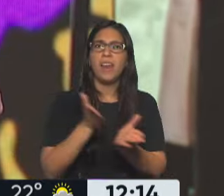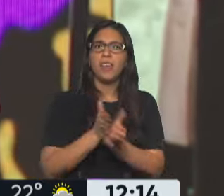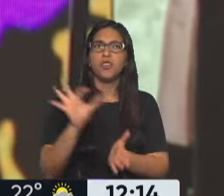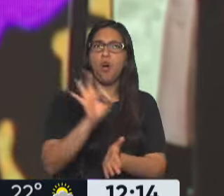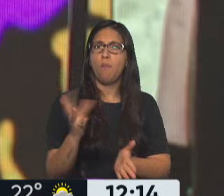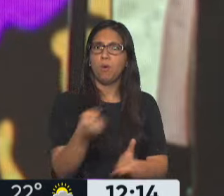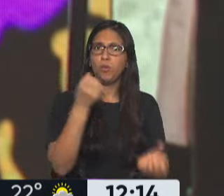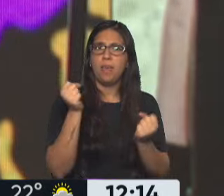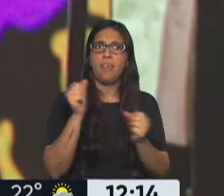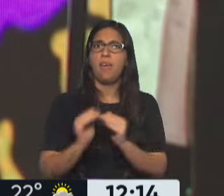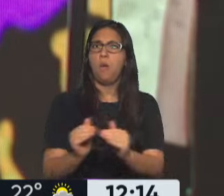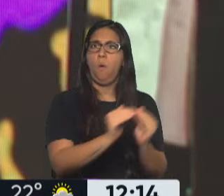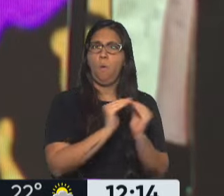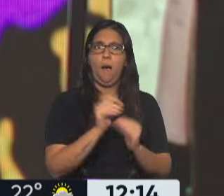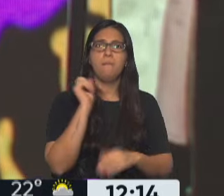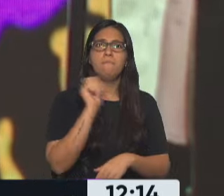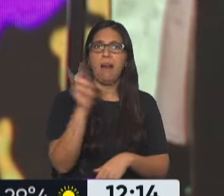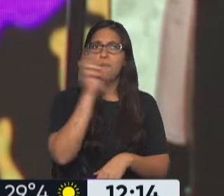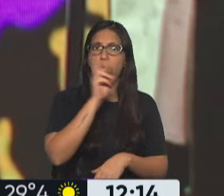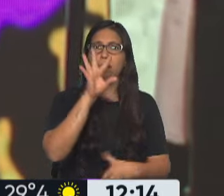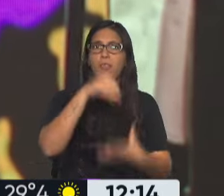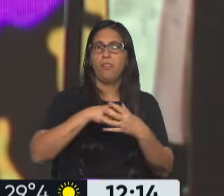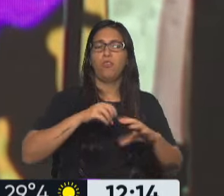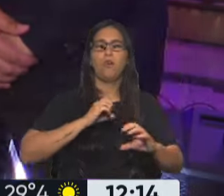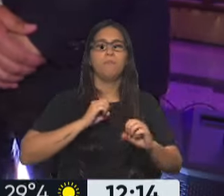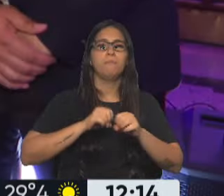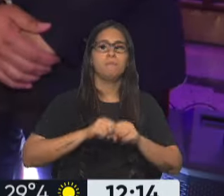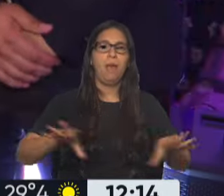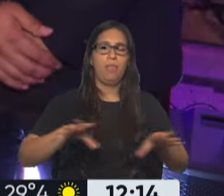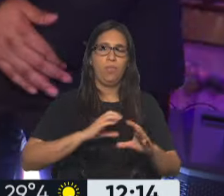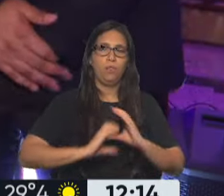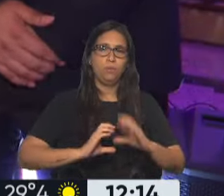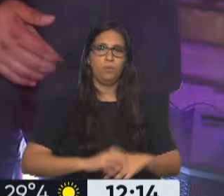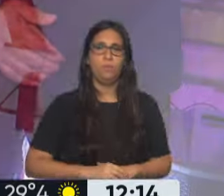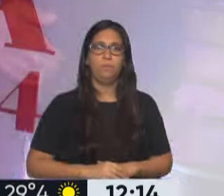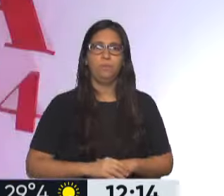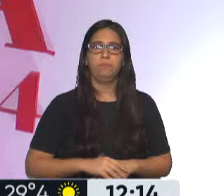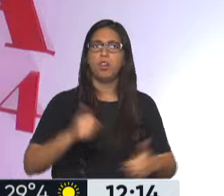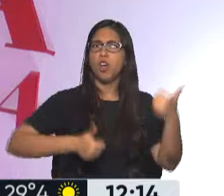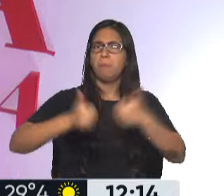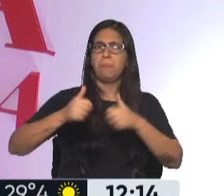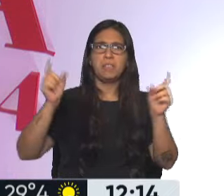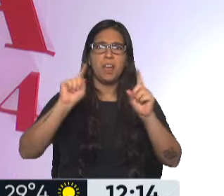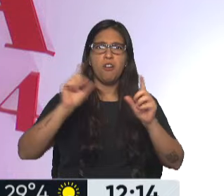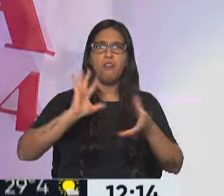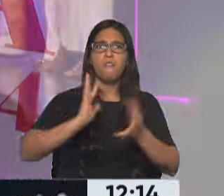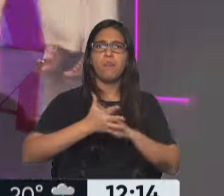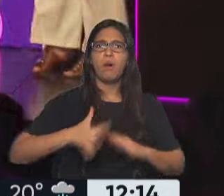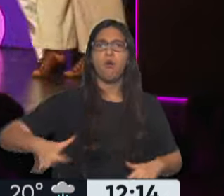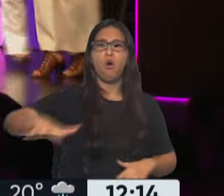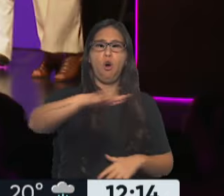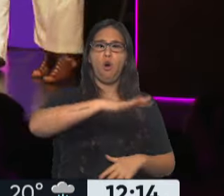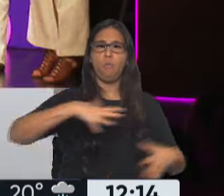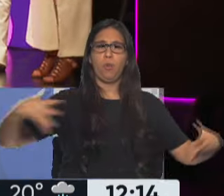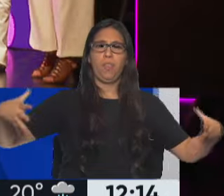para las mujeres que trabajan en los medios de comunicación. No parece un lugar de competencia, sino un lugar de comunidad esto que estamos viviendo